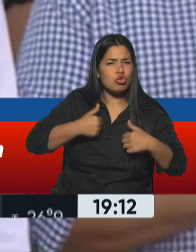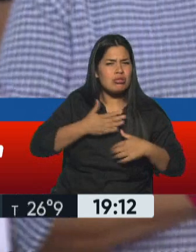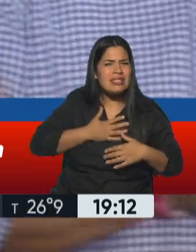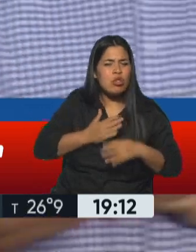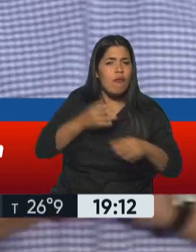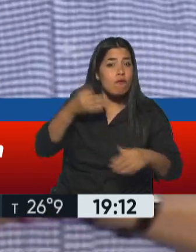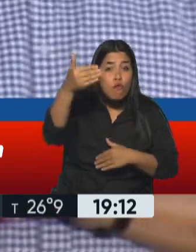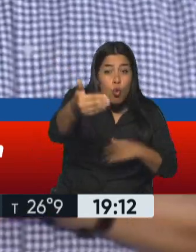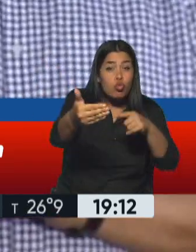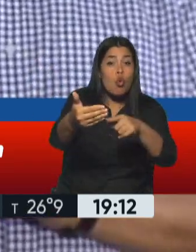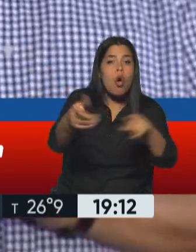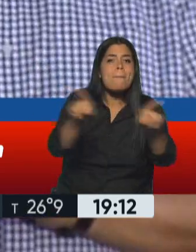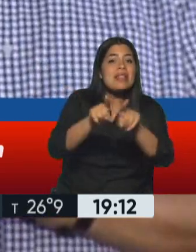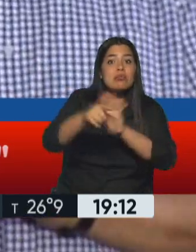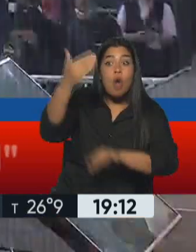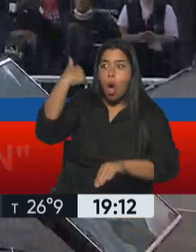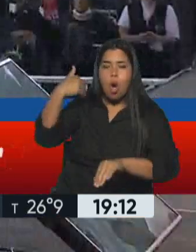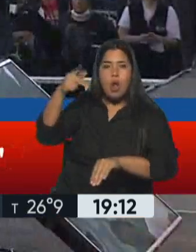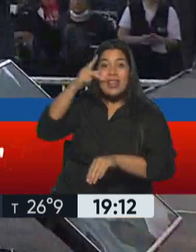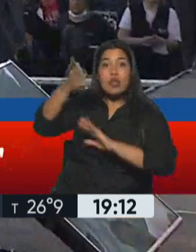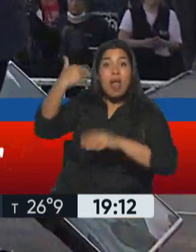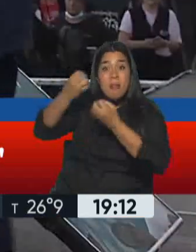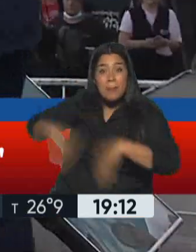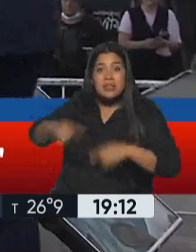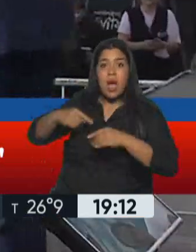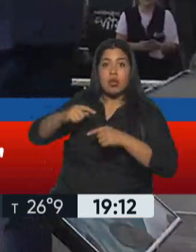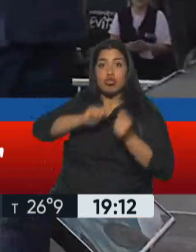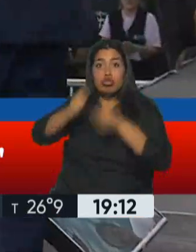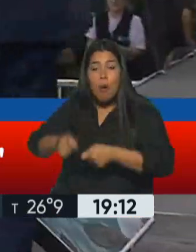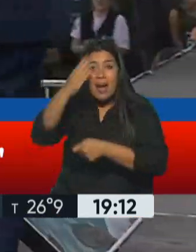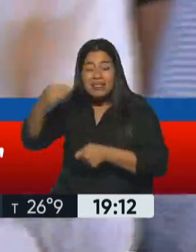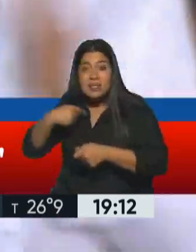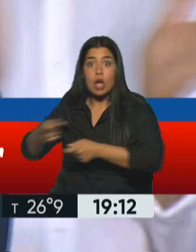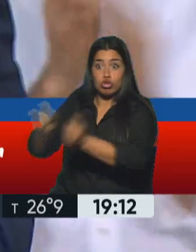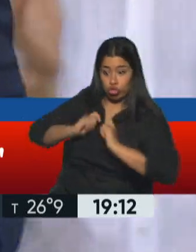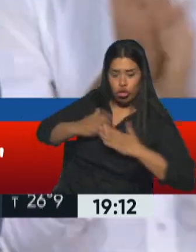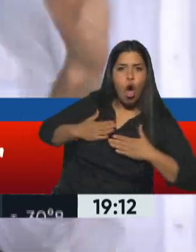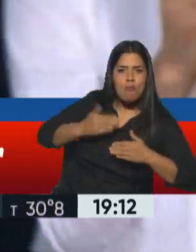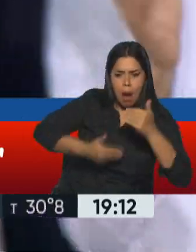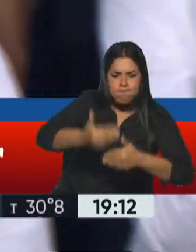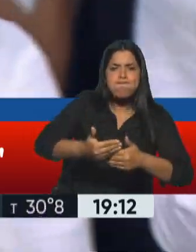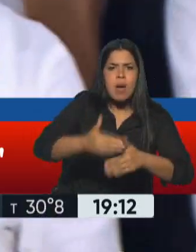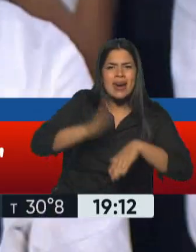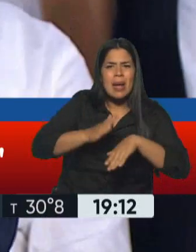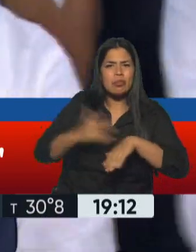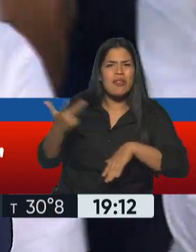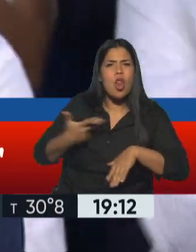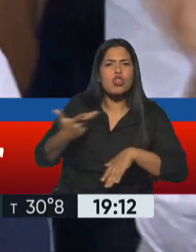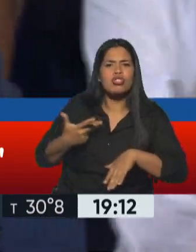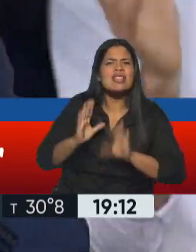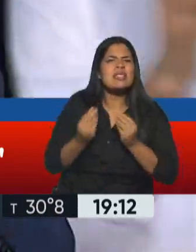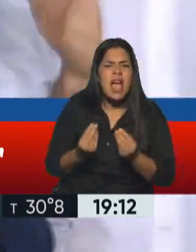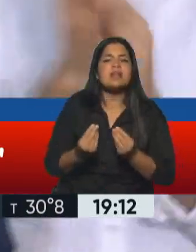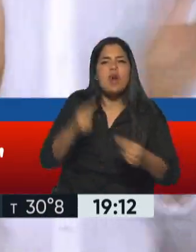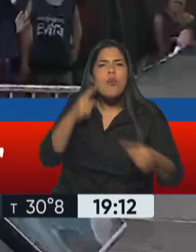la tarea que empezó Néstor y siguió Cristina. Y la tarea que tenemos los tres es hacer una Argentina